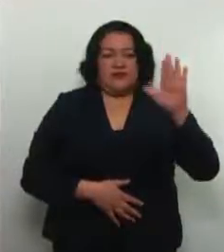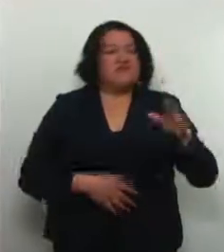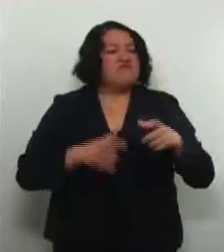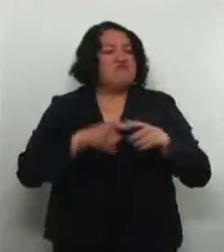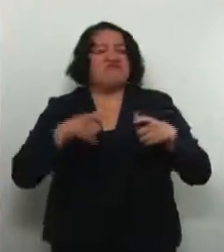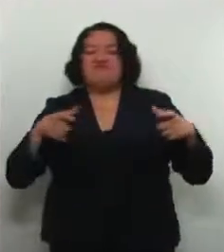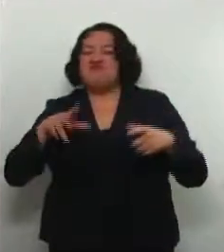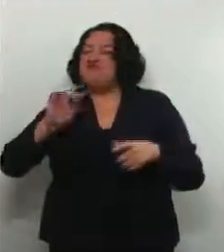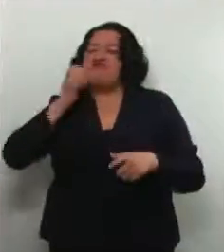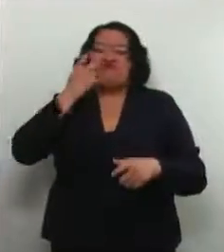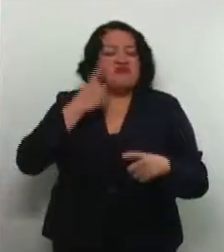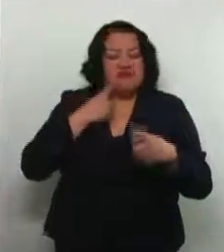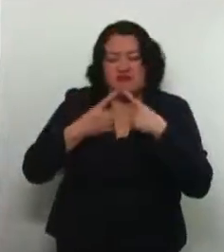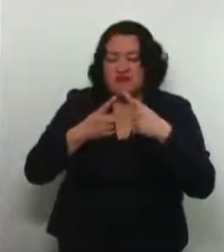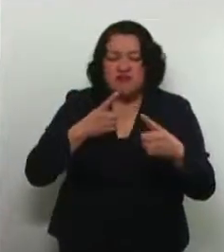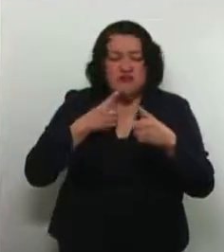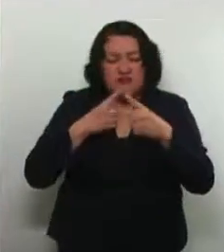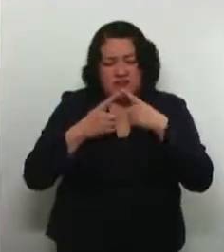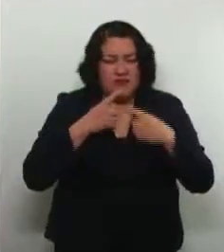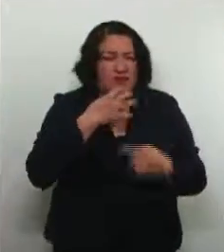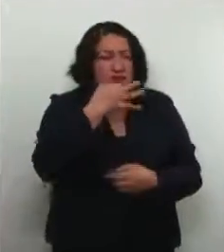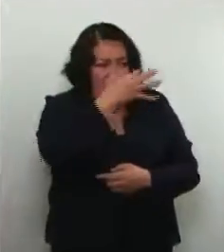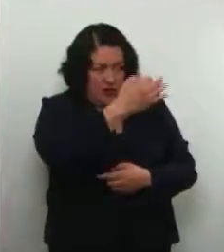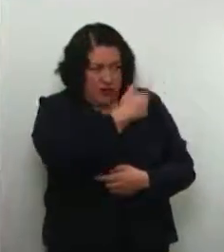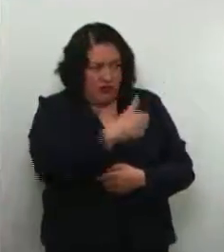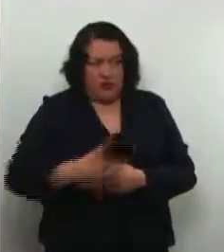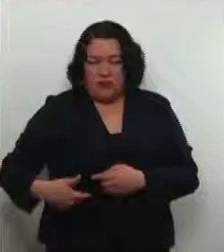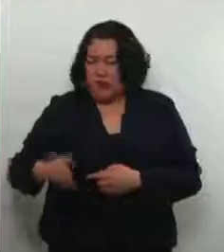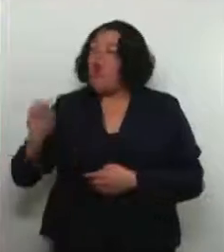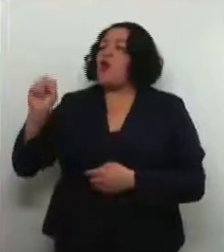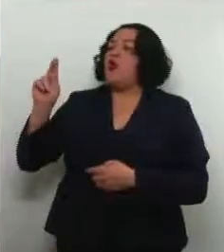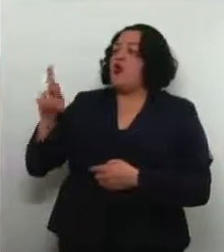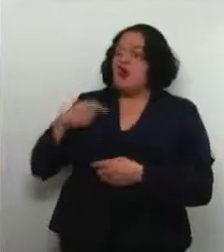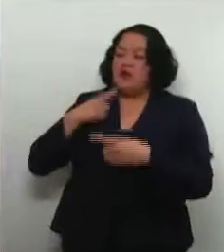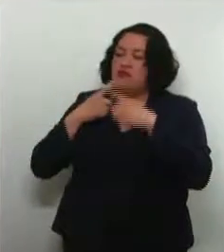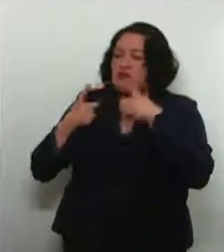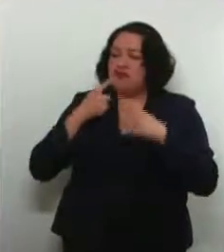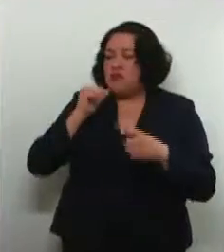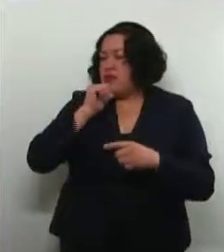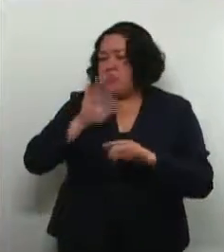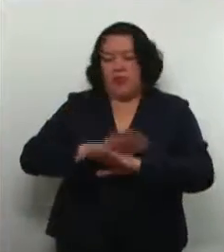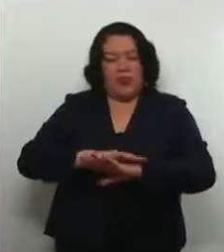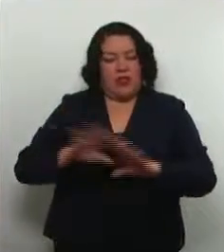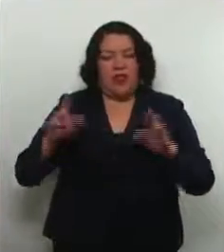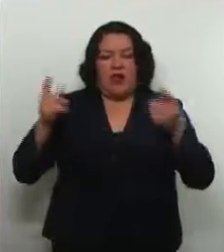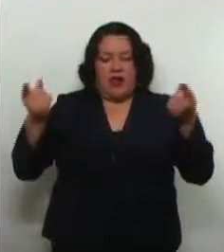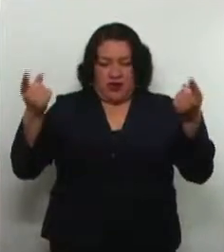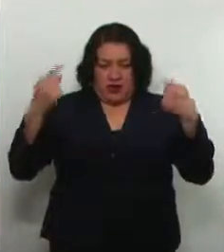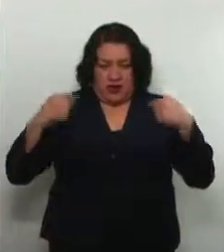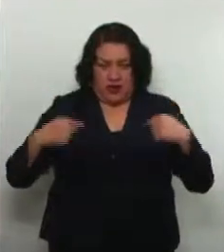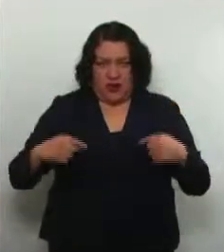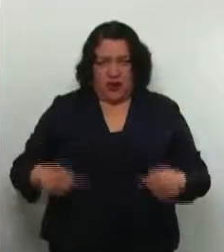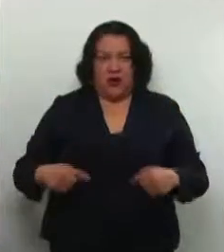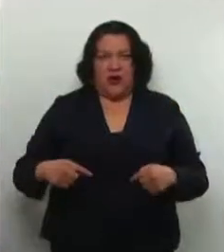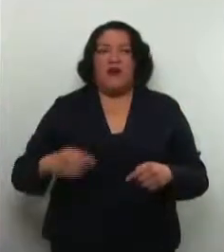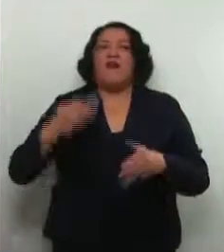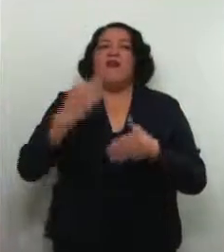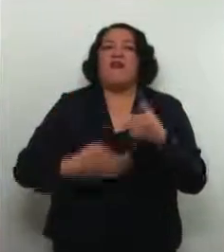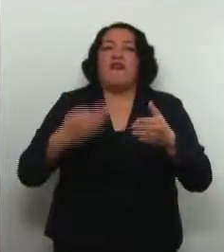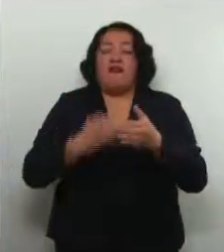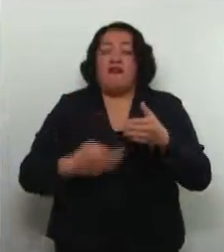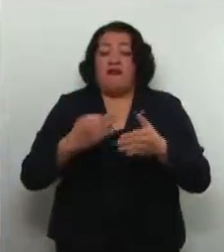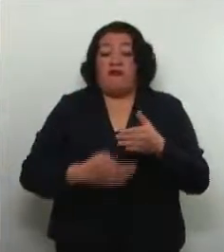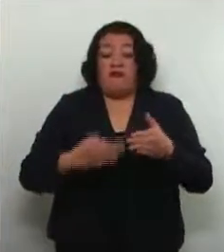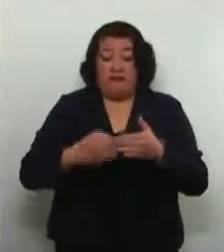Mayoría por la negativa, señor presidente. No se admite a discusión. A continuación, nos faltan